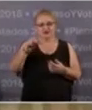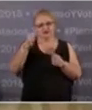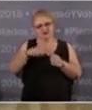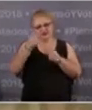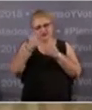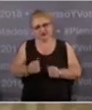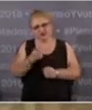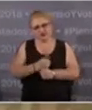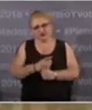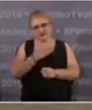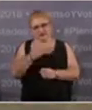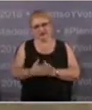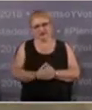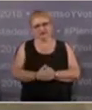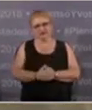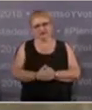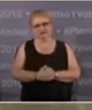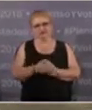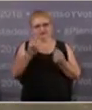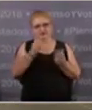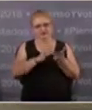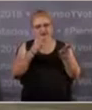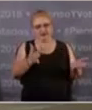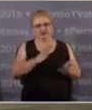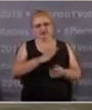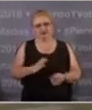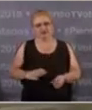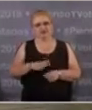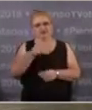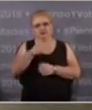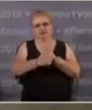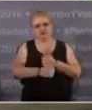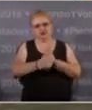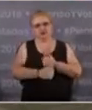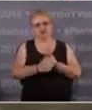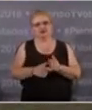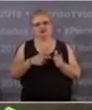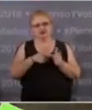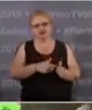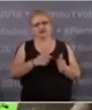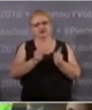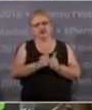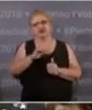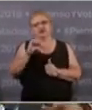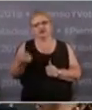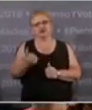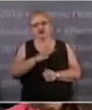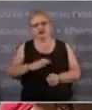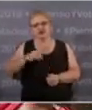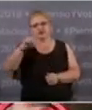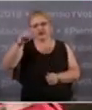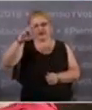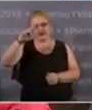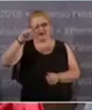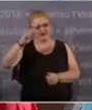plena. Muchas gracias, candidata, por su participación. Continuamos entonces con la candidata Marta Angélica Tagle, por favor. Hasta un